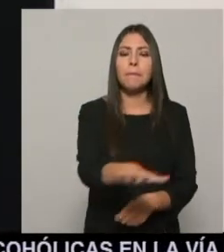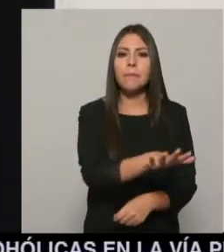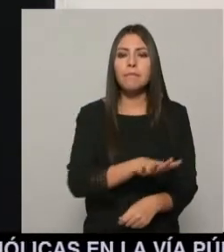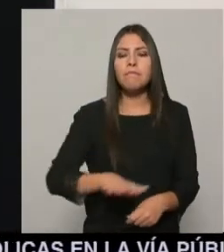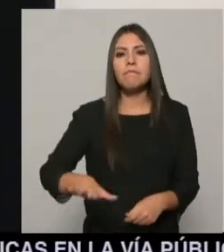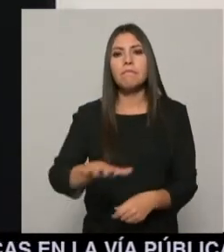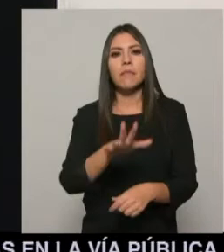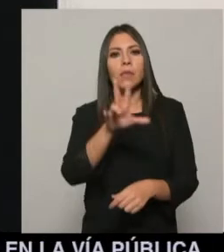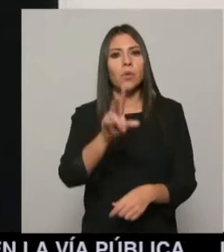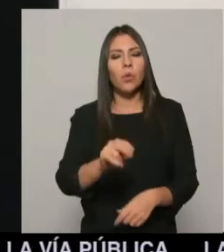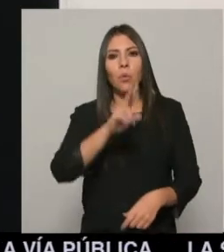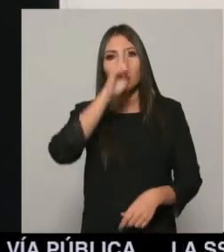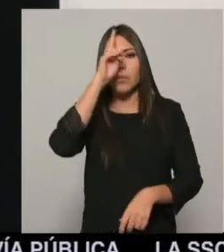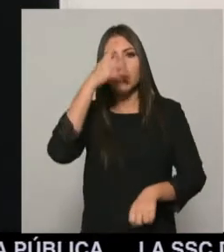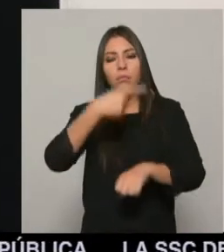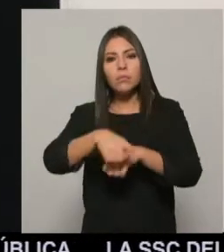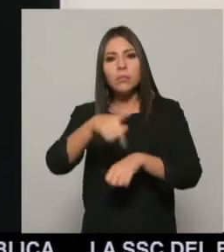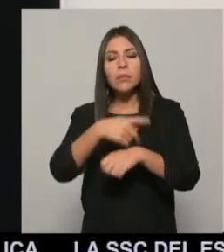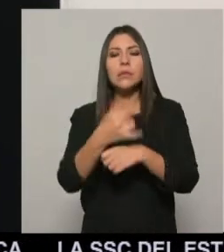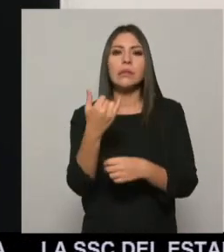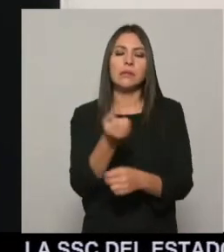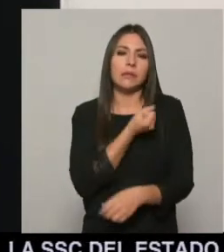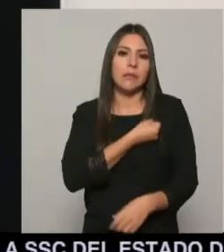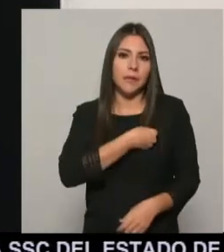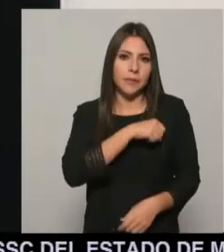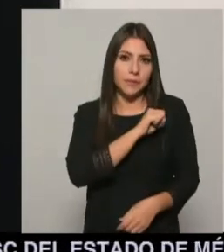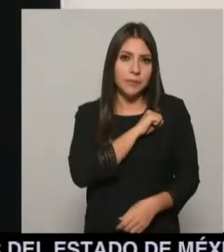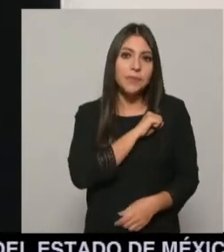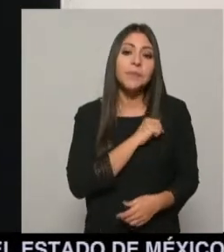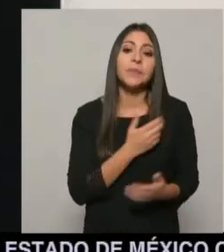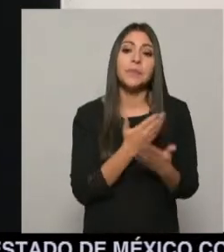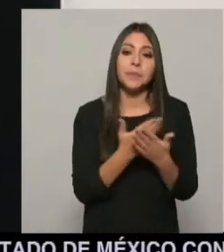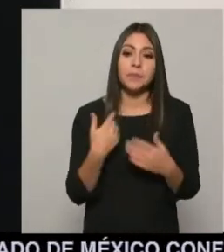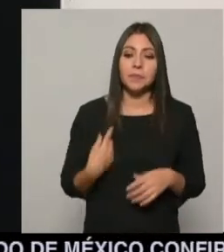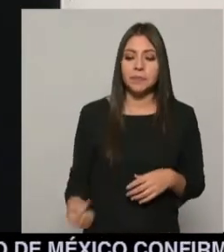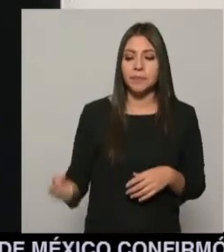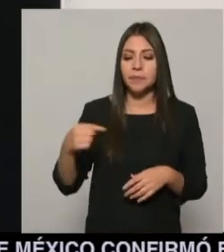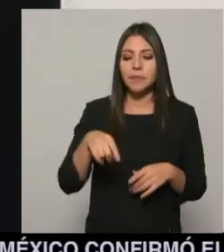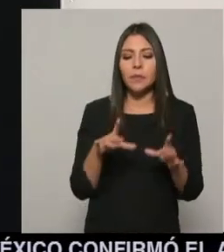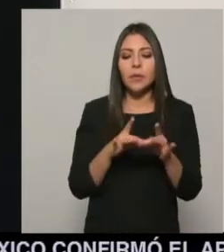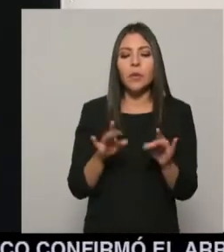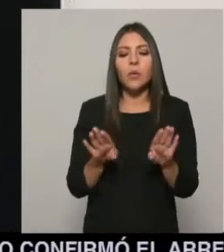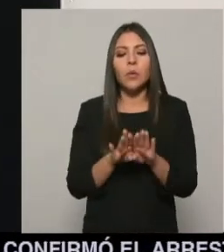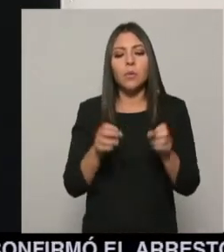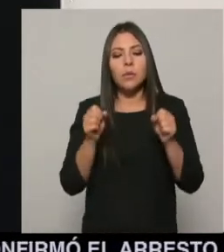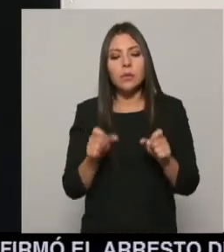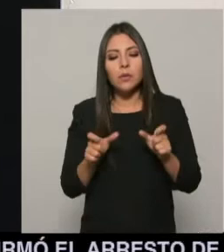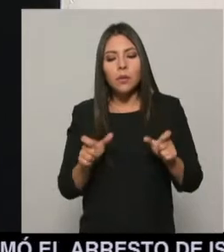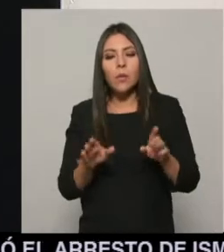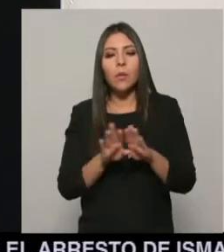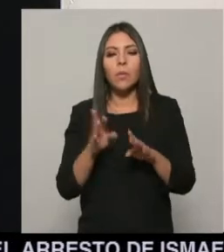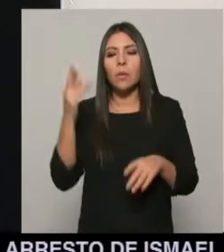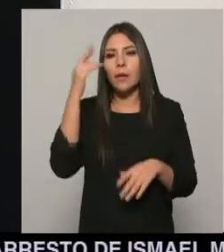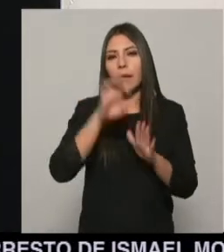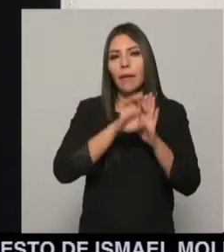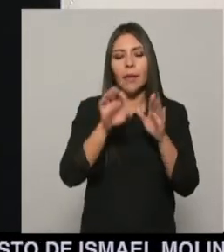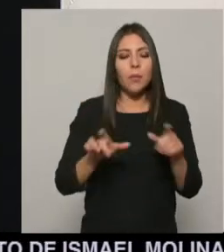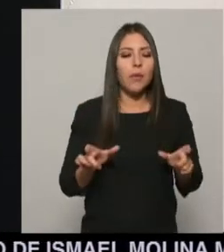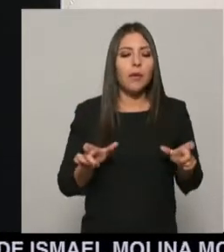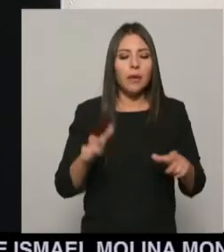sentido, a lo que venimos a platicar hoy es de los mecanismos de seguridad en las escuelas, como el operativo Mochila Segura, la